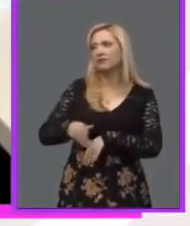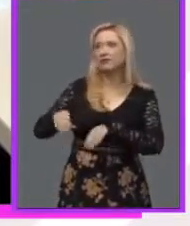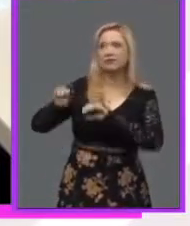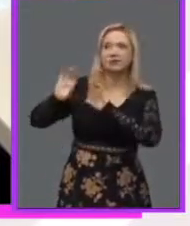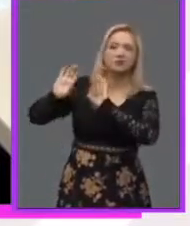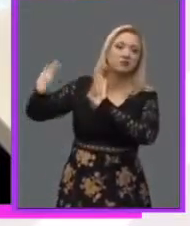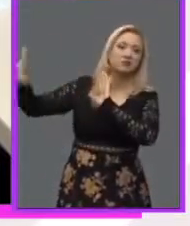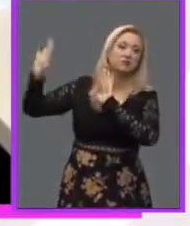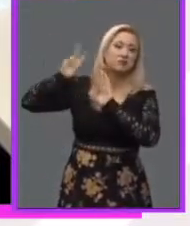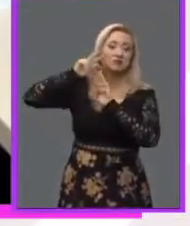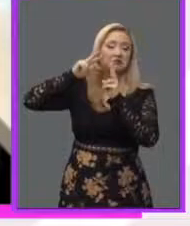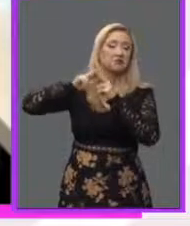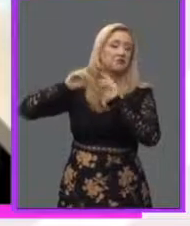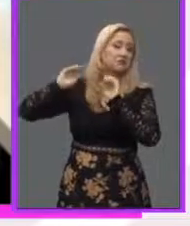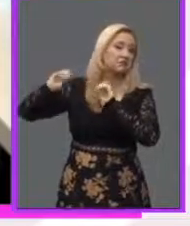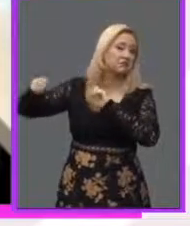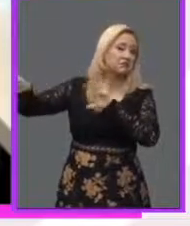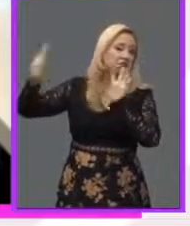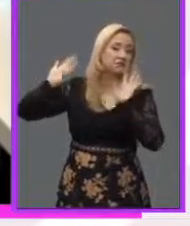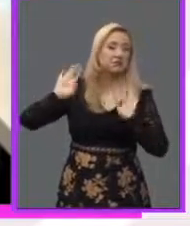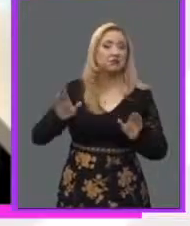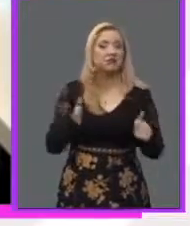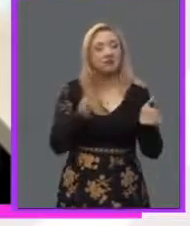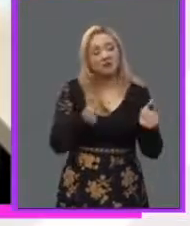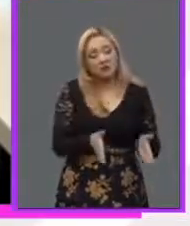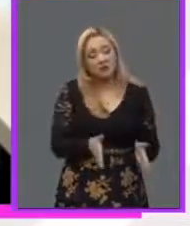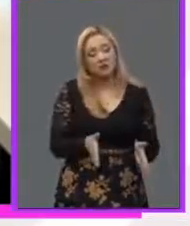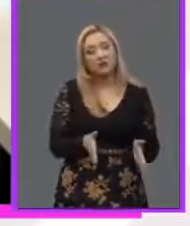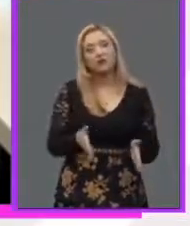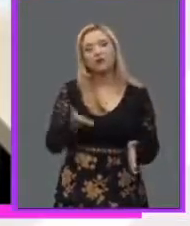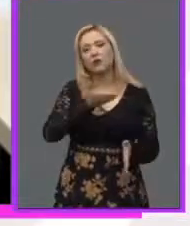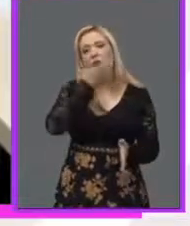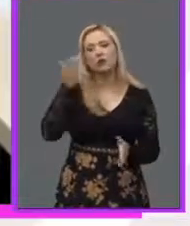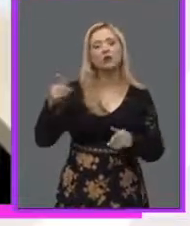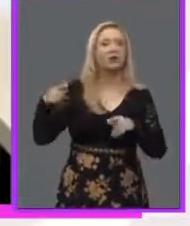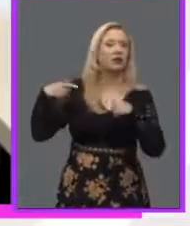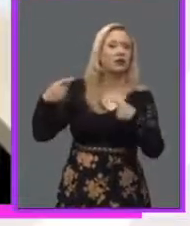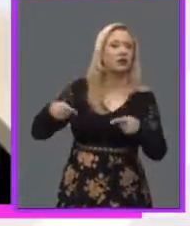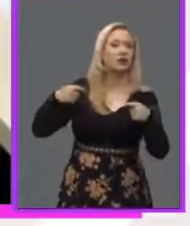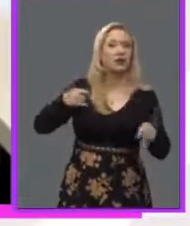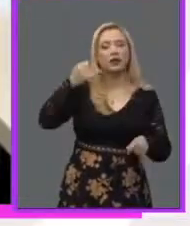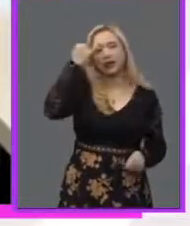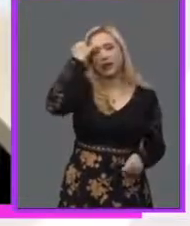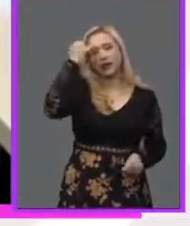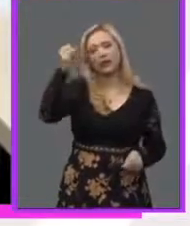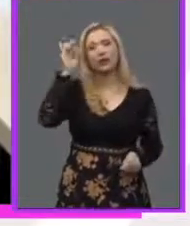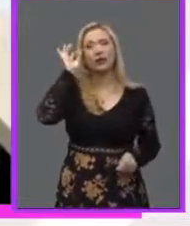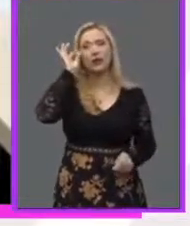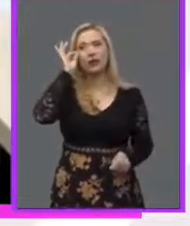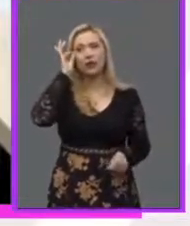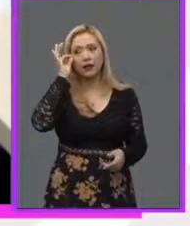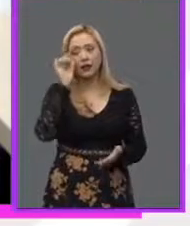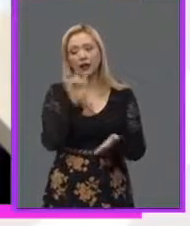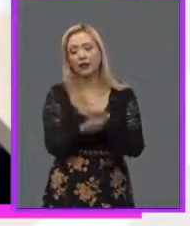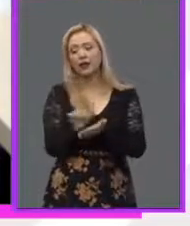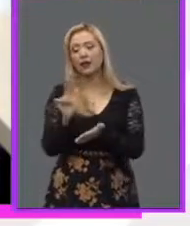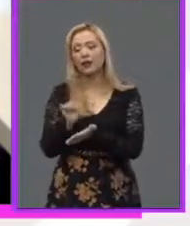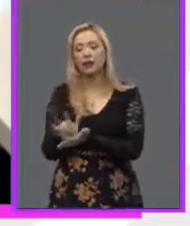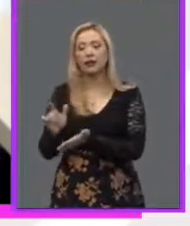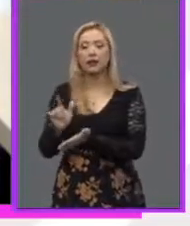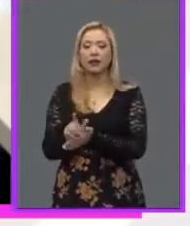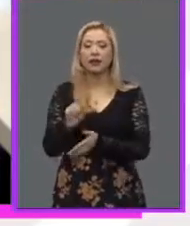tiempo, además de que viene pues de toda una herencia colonial, o sea, esta idea de tener servidumbre 24